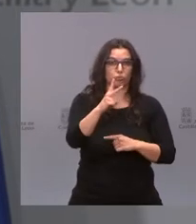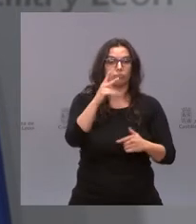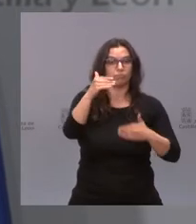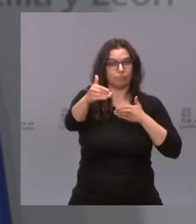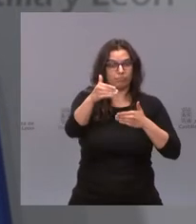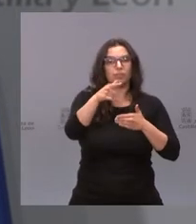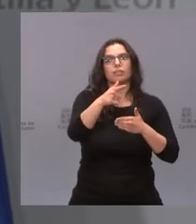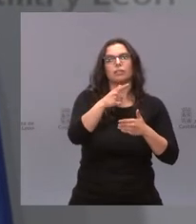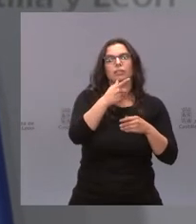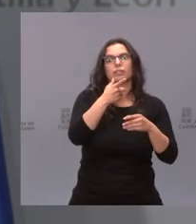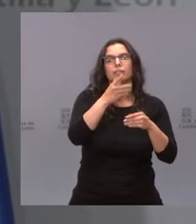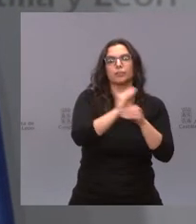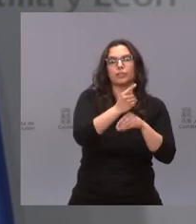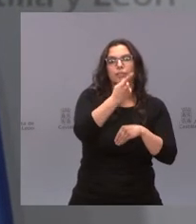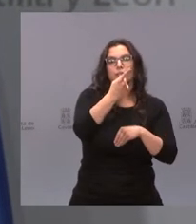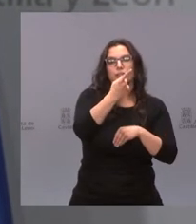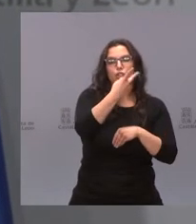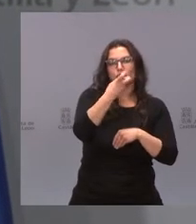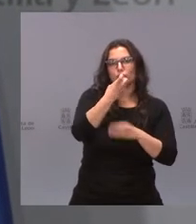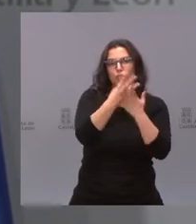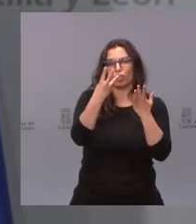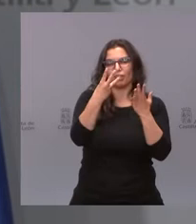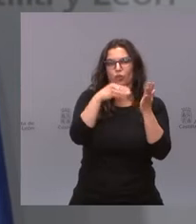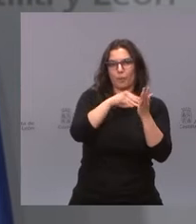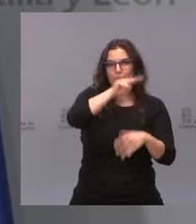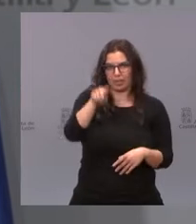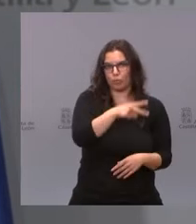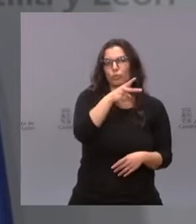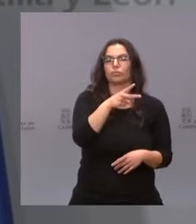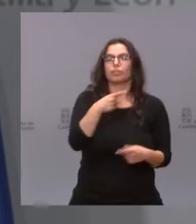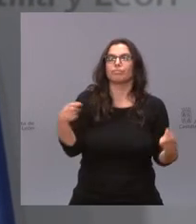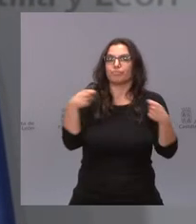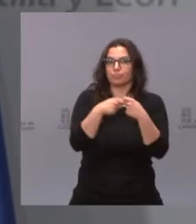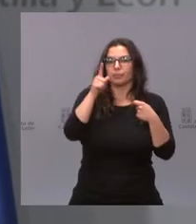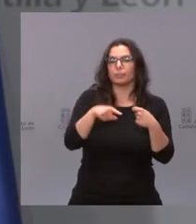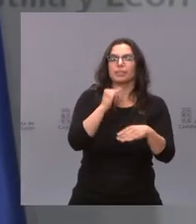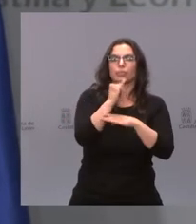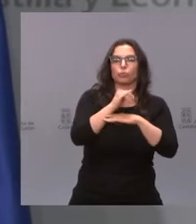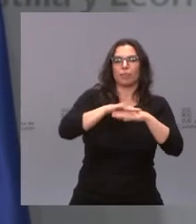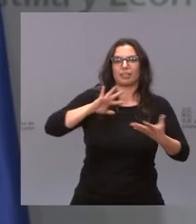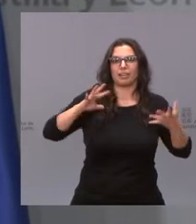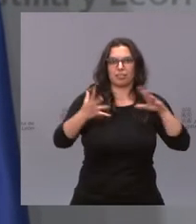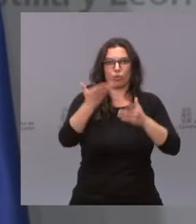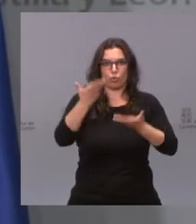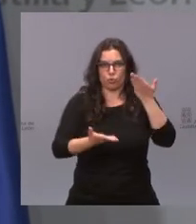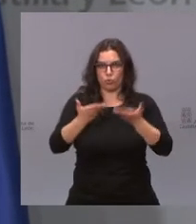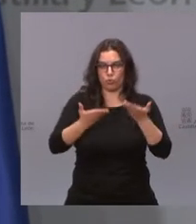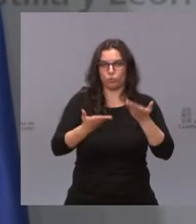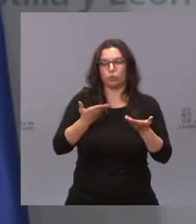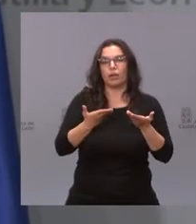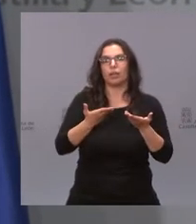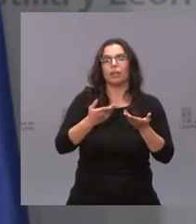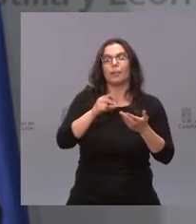de 218.000 euros en cada una de ellas, cofinanciadas por el Instituto para la Transición Justa y